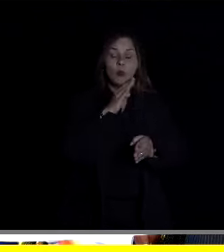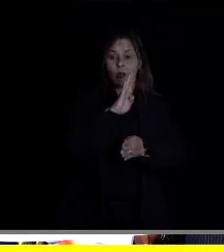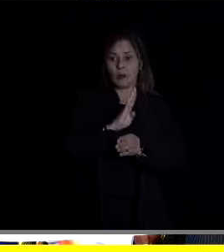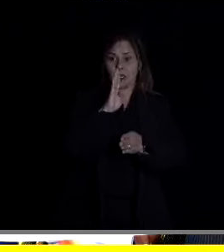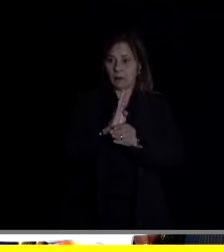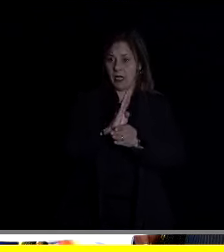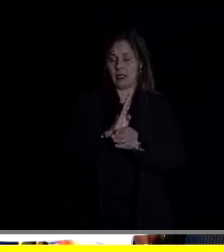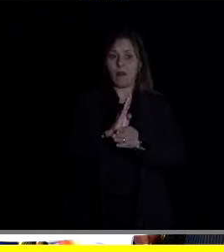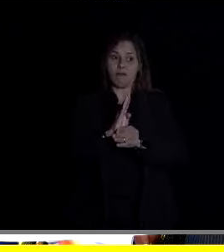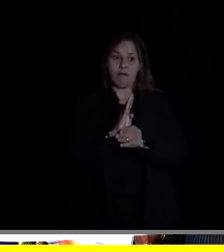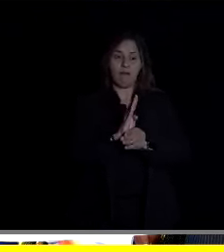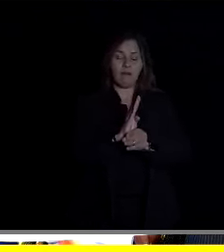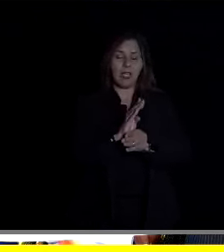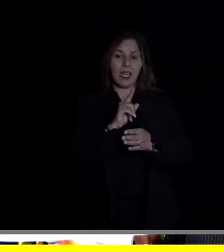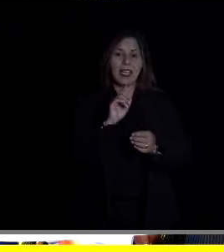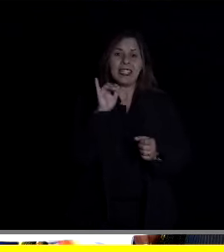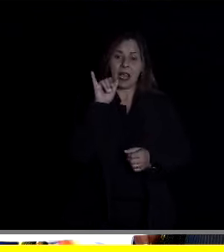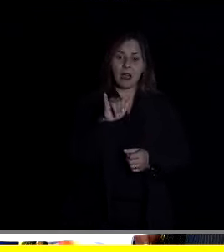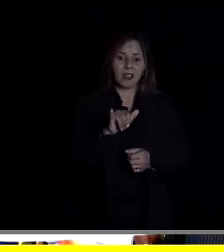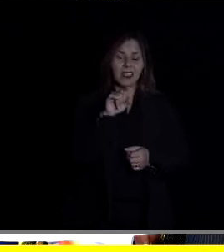2.135 nuevos empleos comprometidos y retuvimos